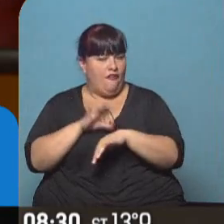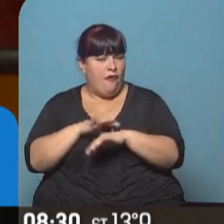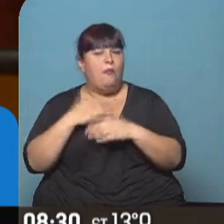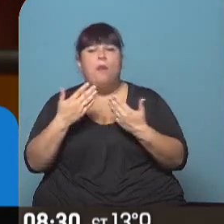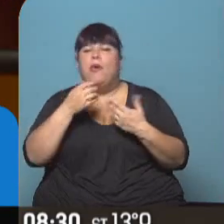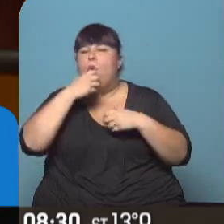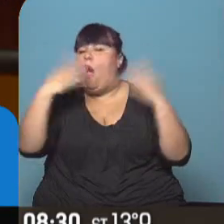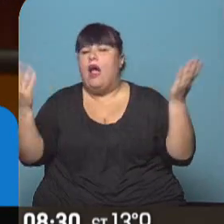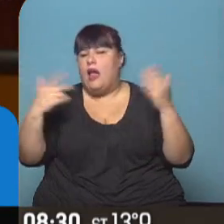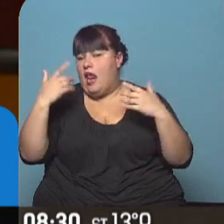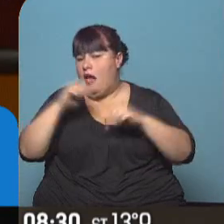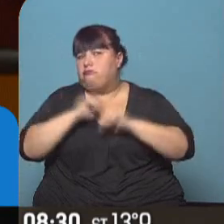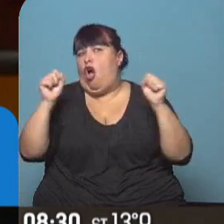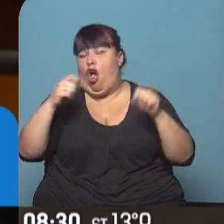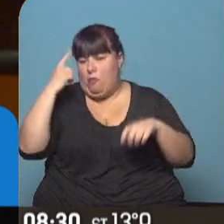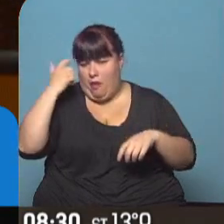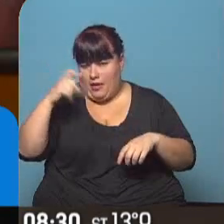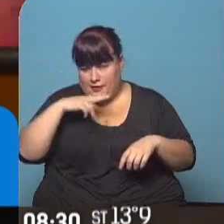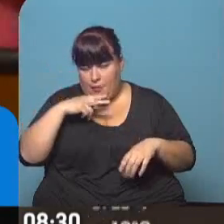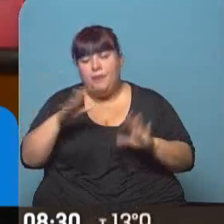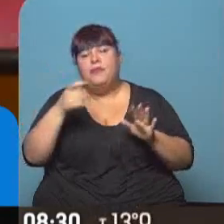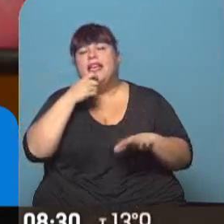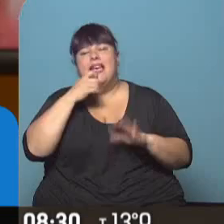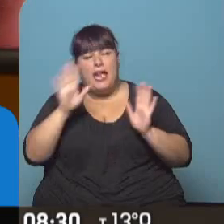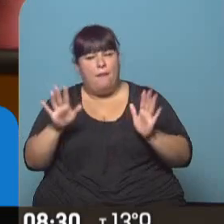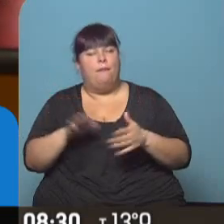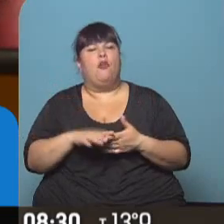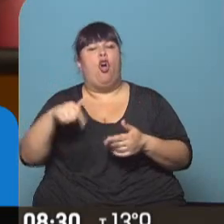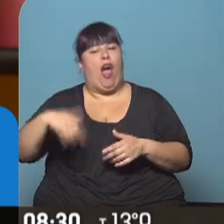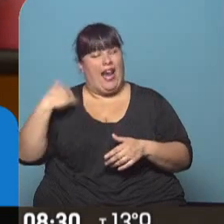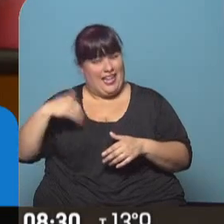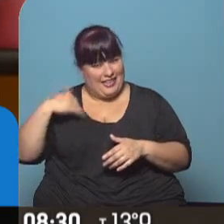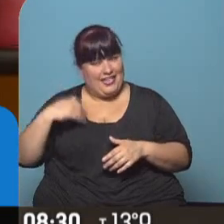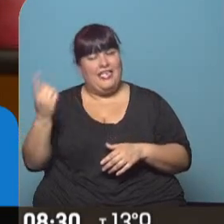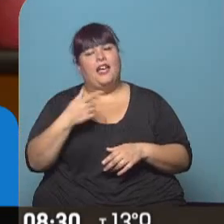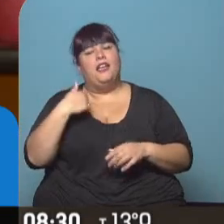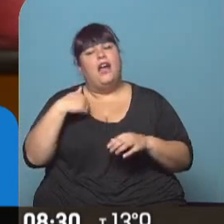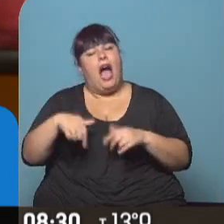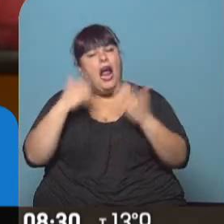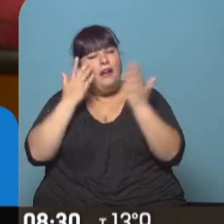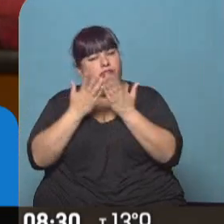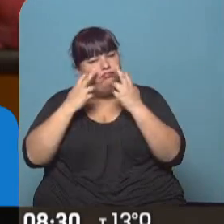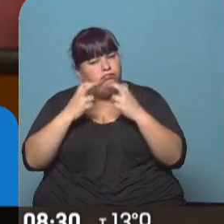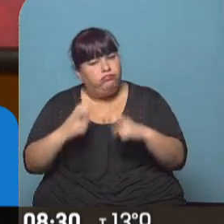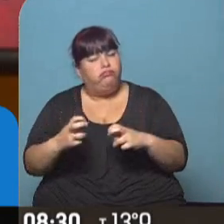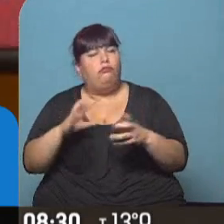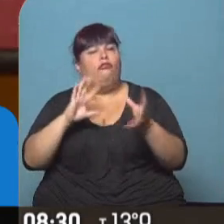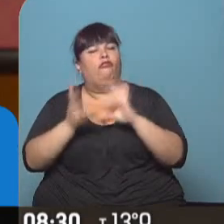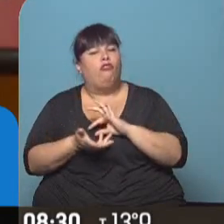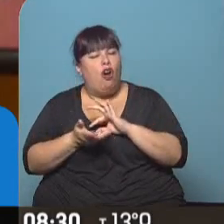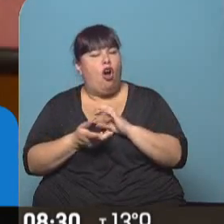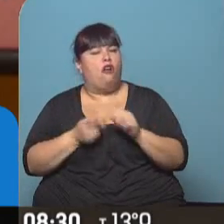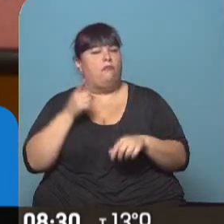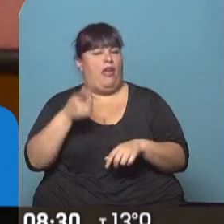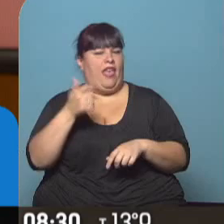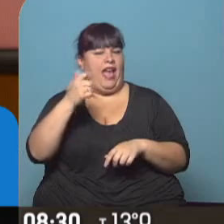puede ocurrir en cualquier momento de la vida. Para que tengamos una idea, por ejemplo, en la Argentina nosotros estamos haciendo un estudio de las características